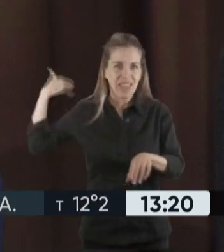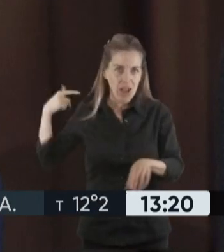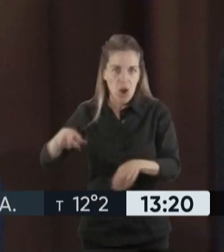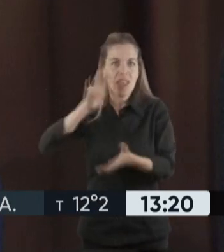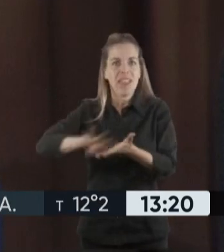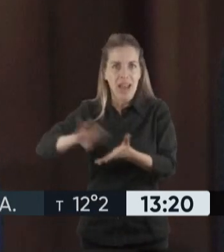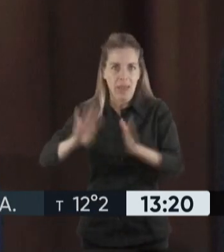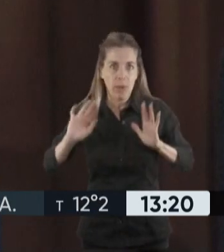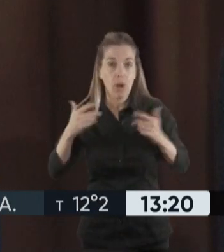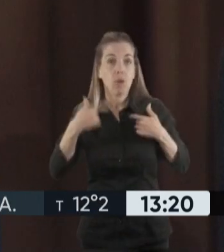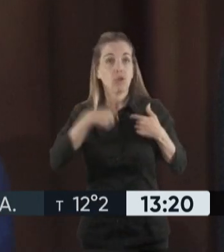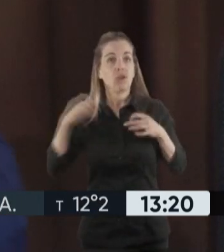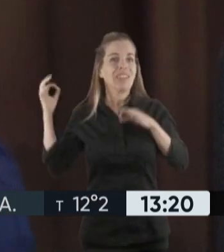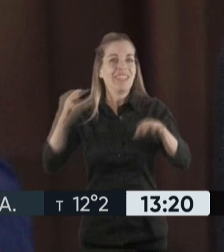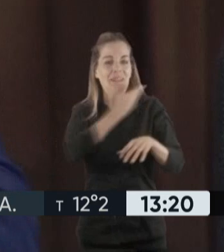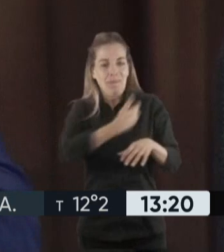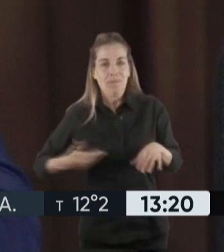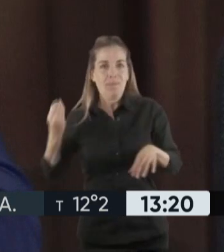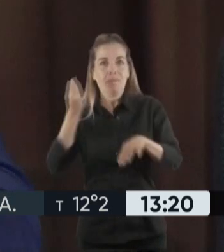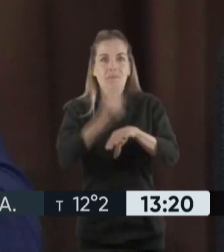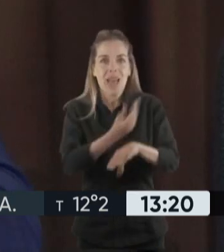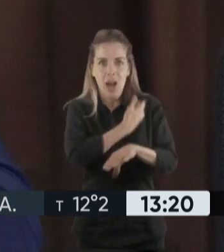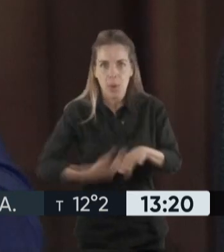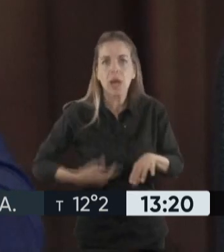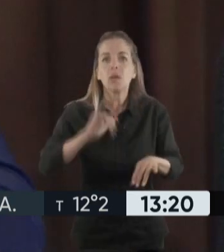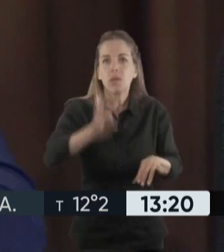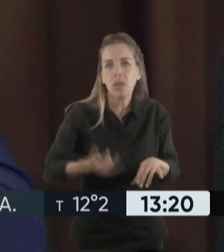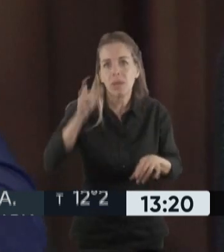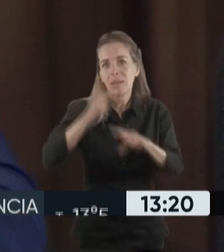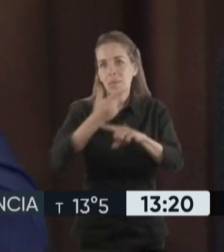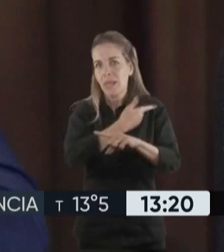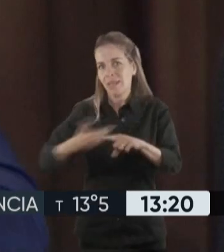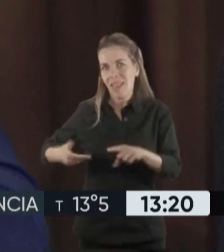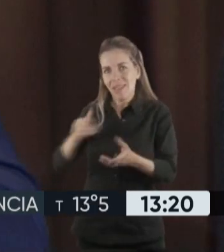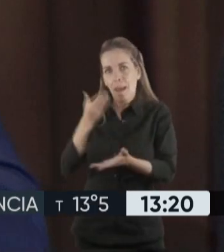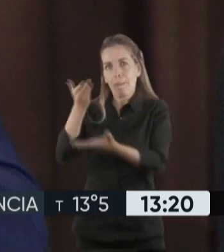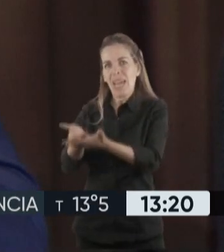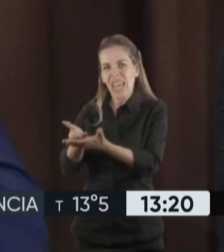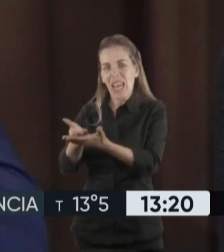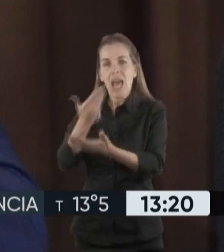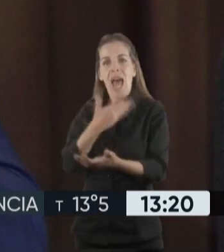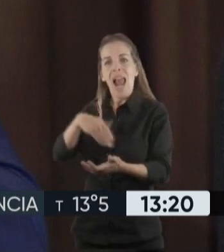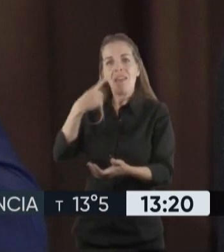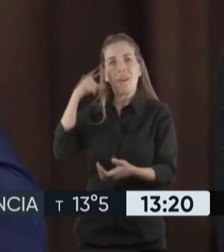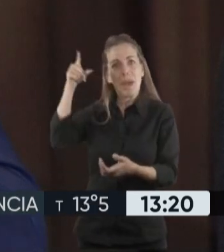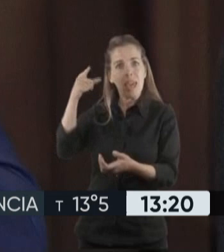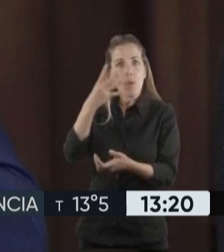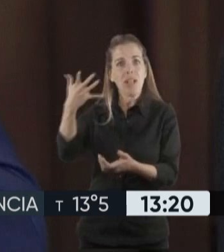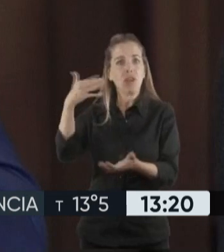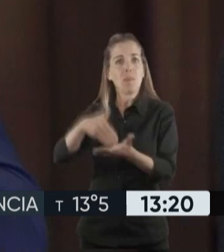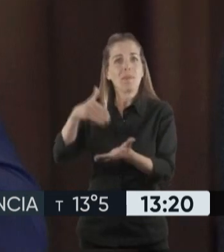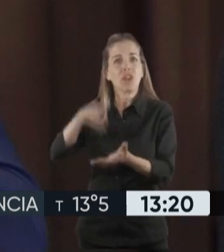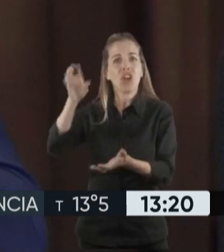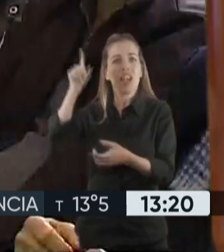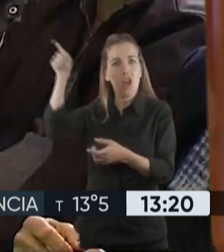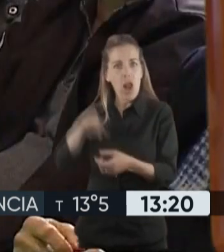yo llegué al gobierno, efectivamente con el fondo se habían tomado 45.000 millones de dólares y el fondo me propuso tomar lo que quedaba